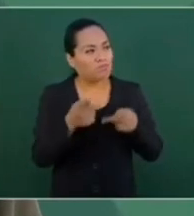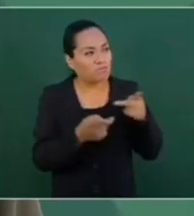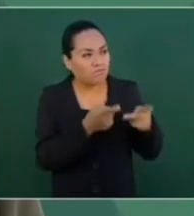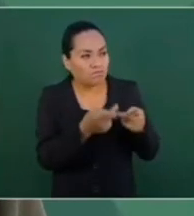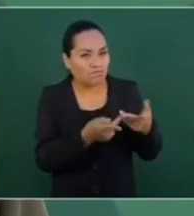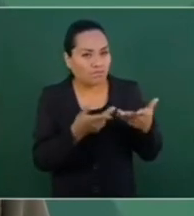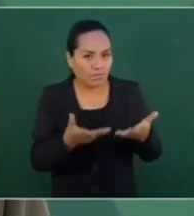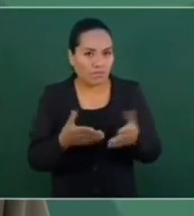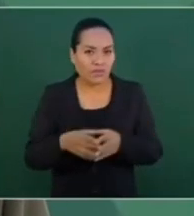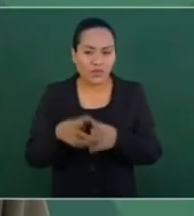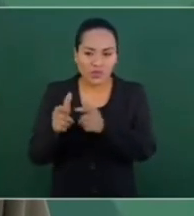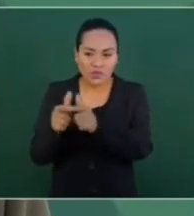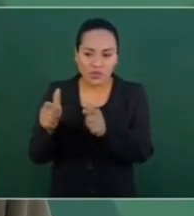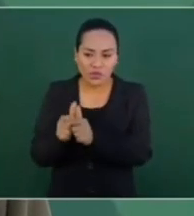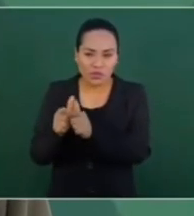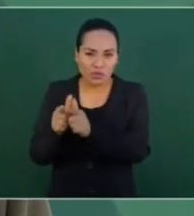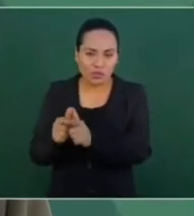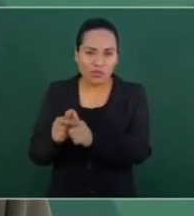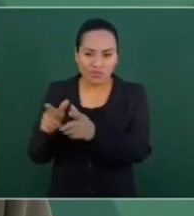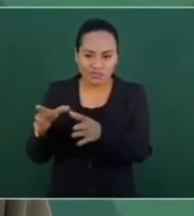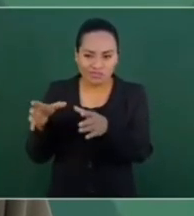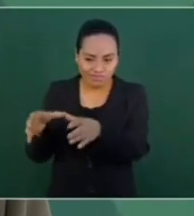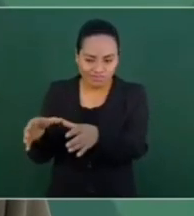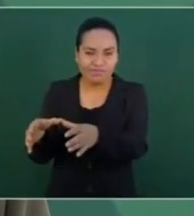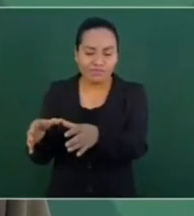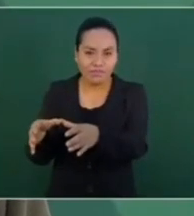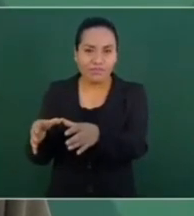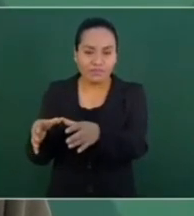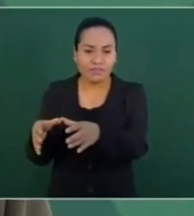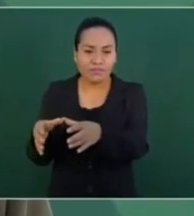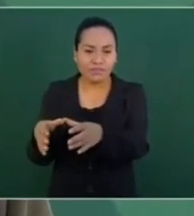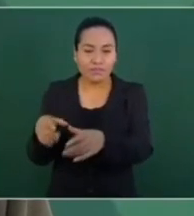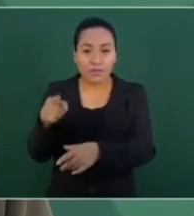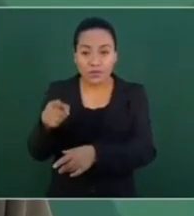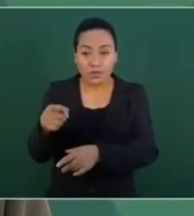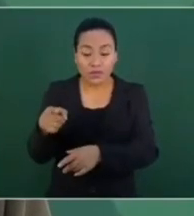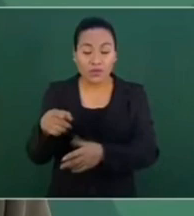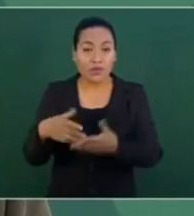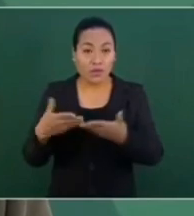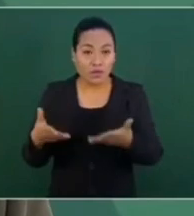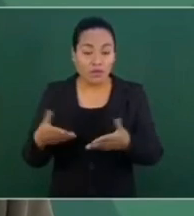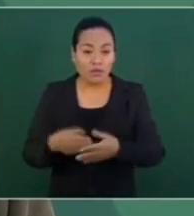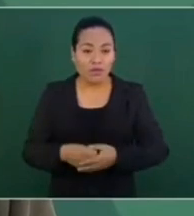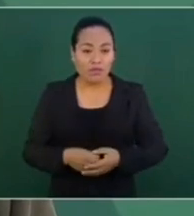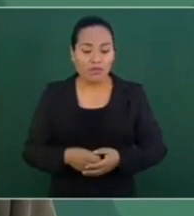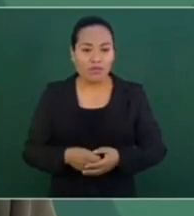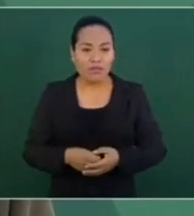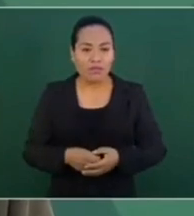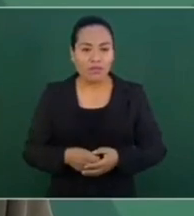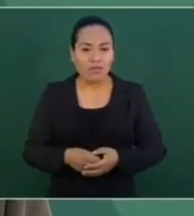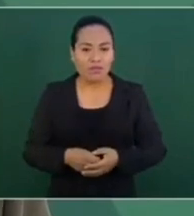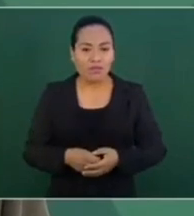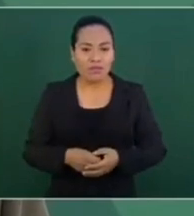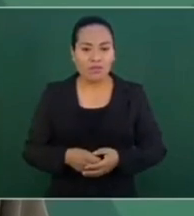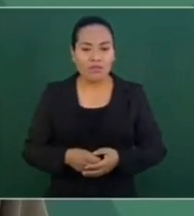Tú eres una gente muy